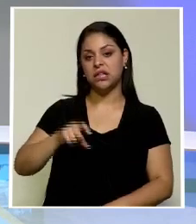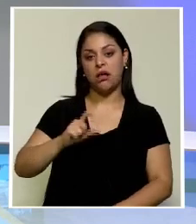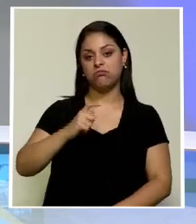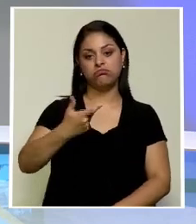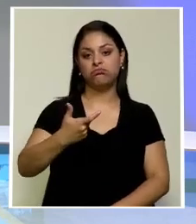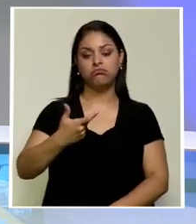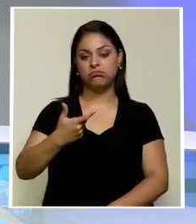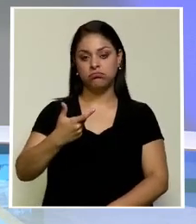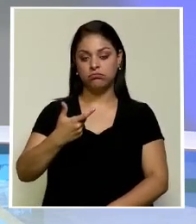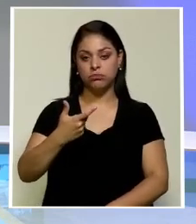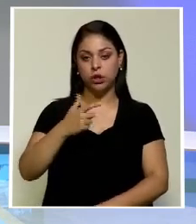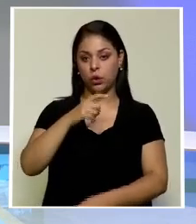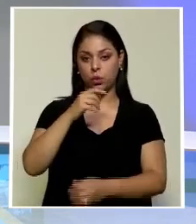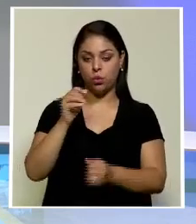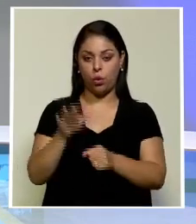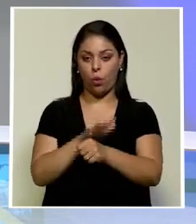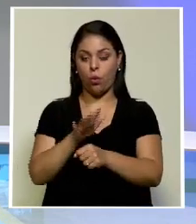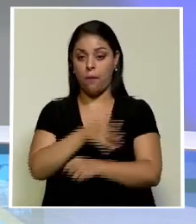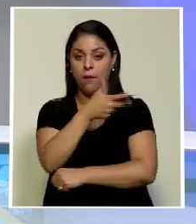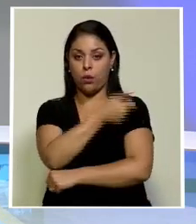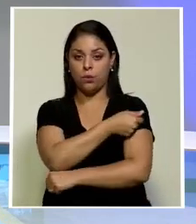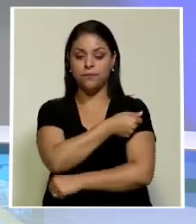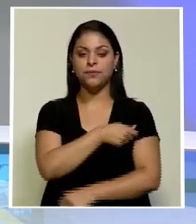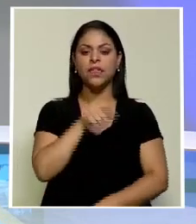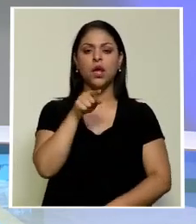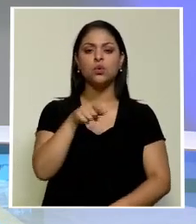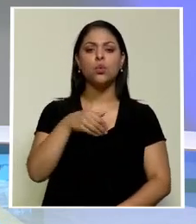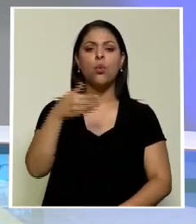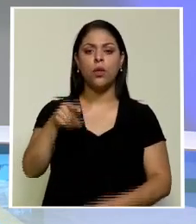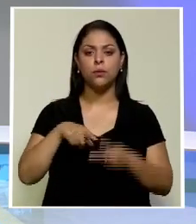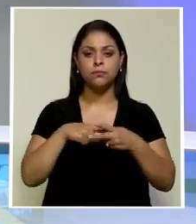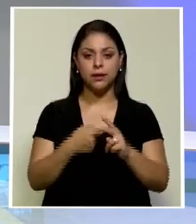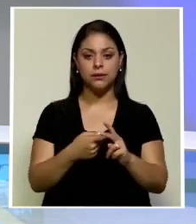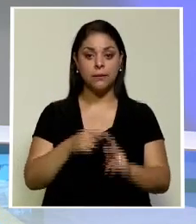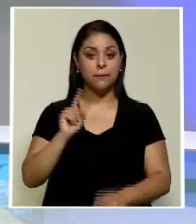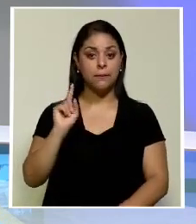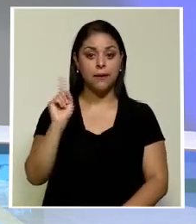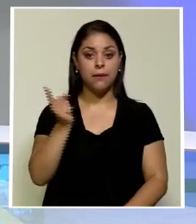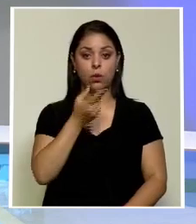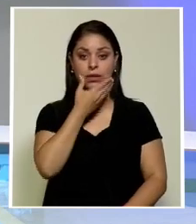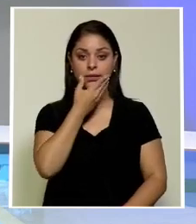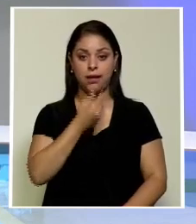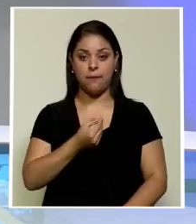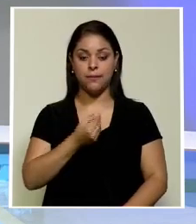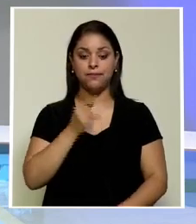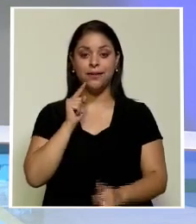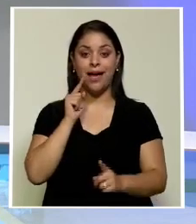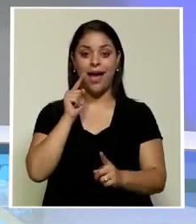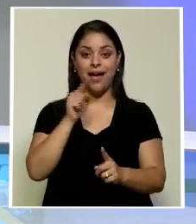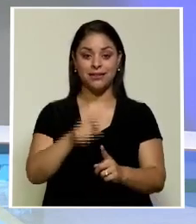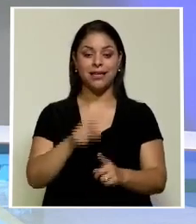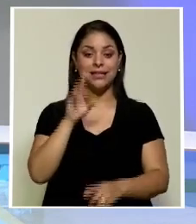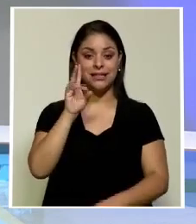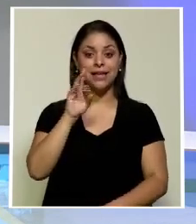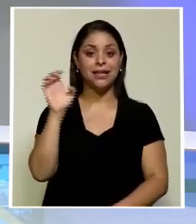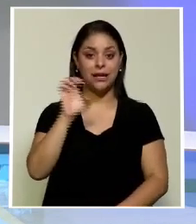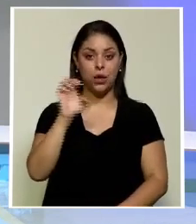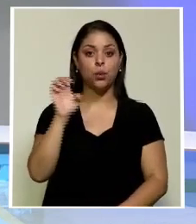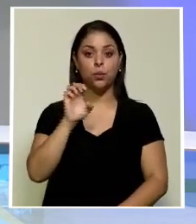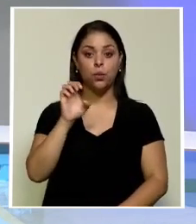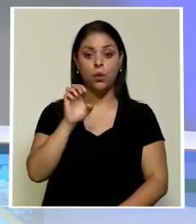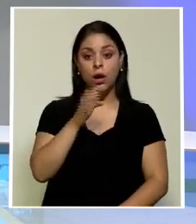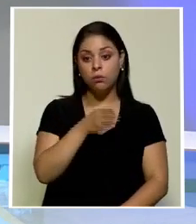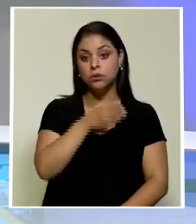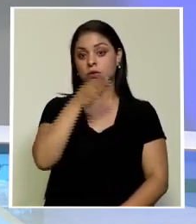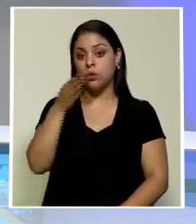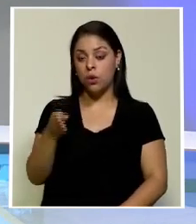completo. También indicaron que esta medida regirá a partir del 1 de diciembre y hasta el 7 de enero. A partir del 8 de enero